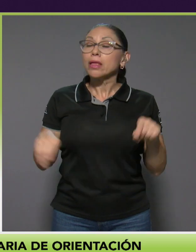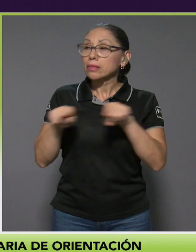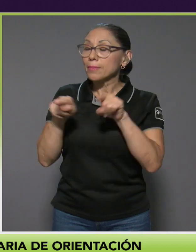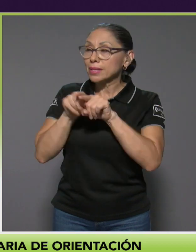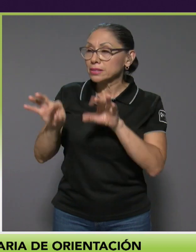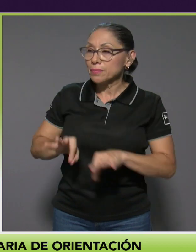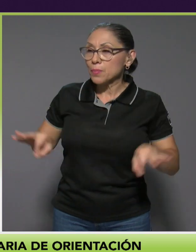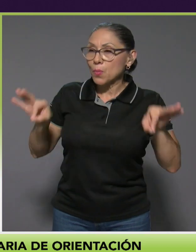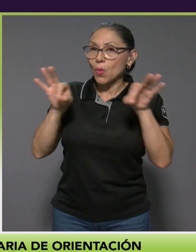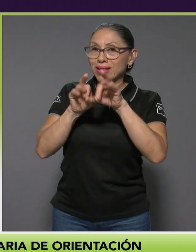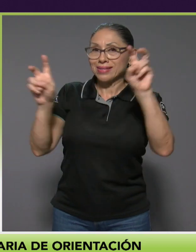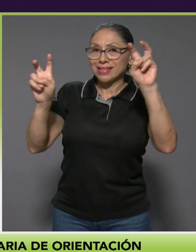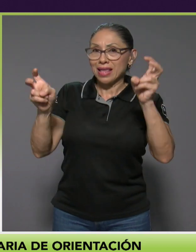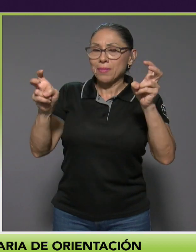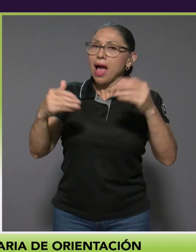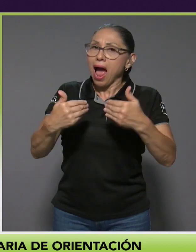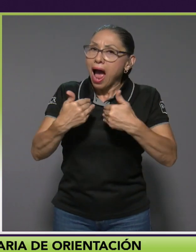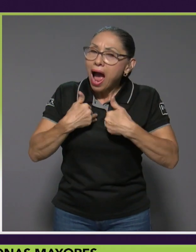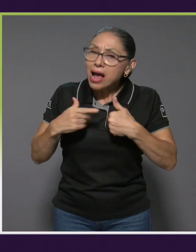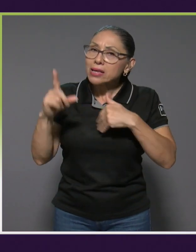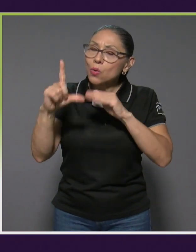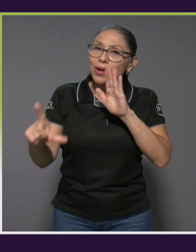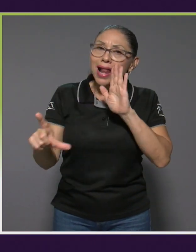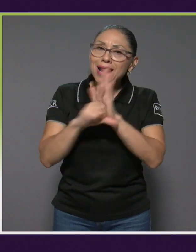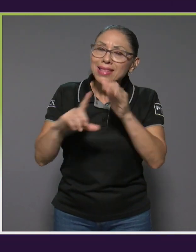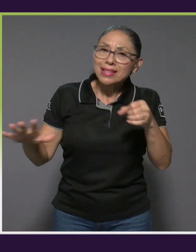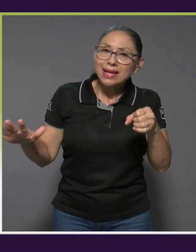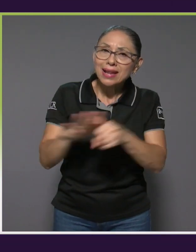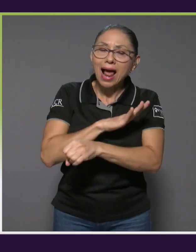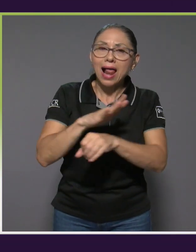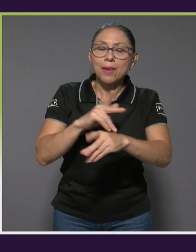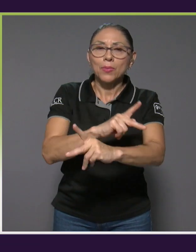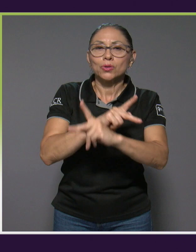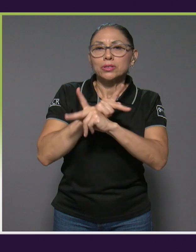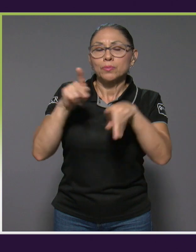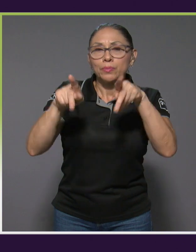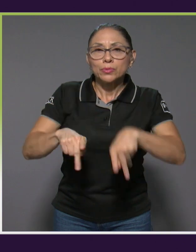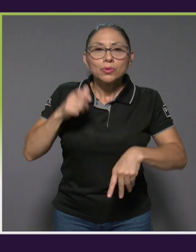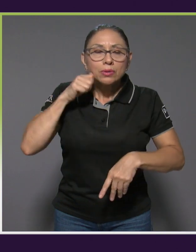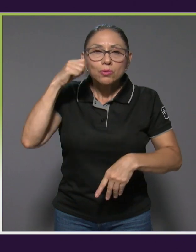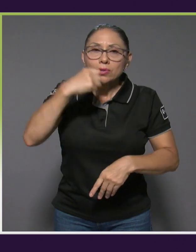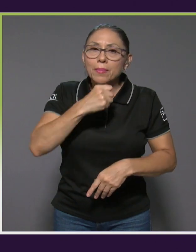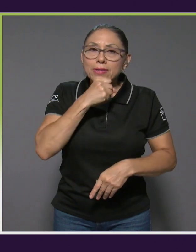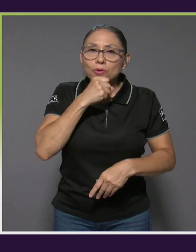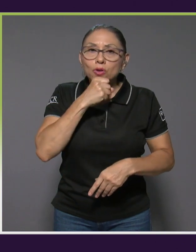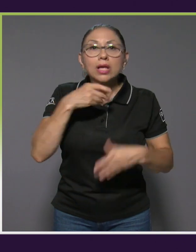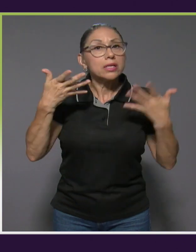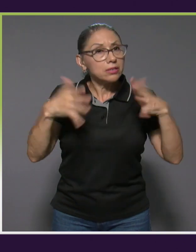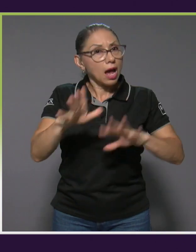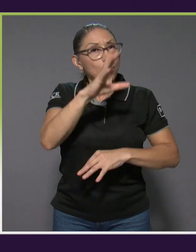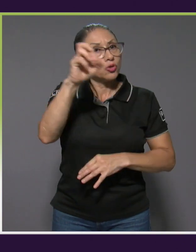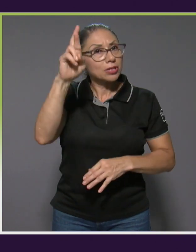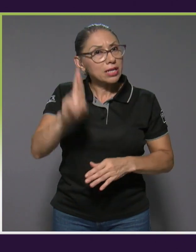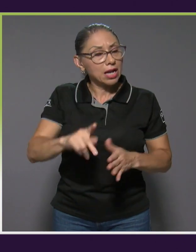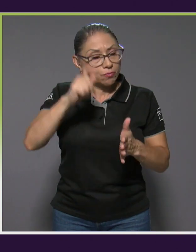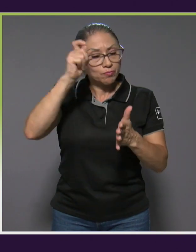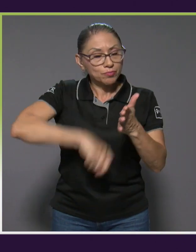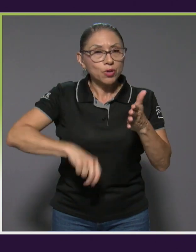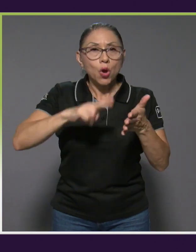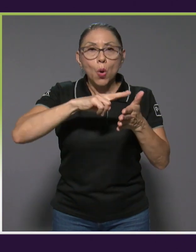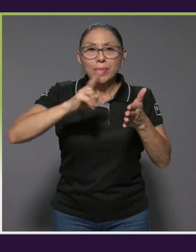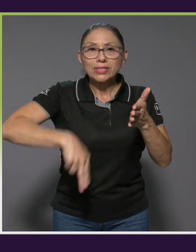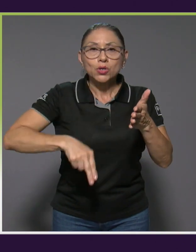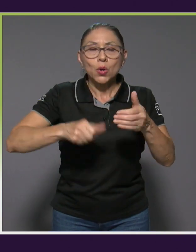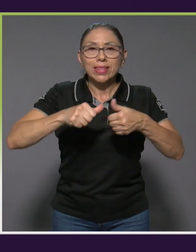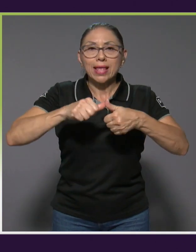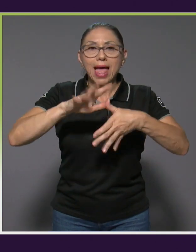de que existe una ley integral para la protección de la persona adulta mayor. Costa Rica también ha firmado convención interamericana, ¿verdad?, para